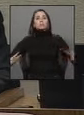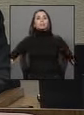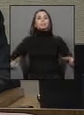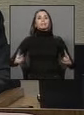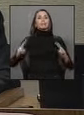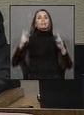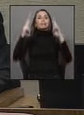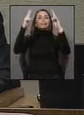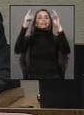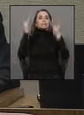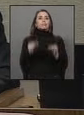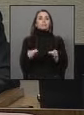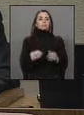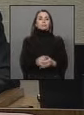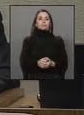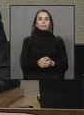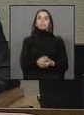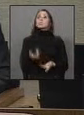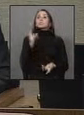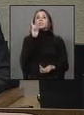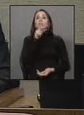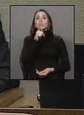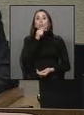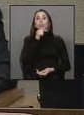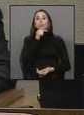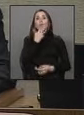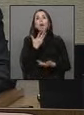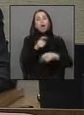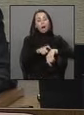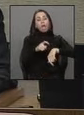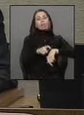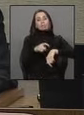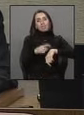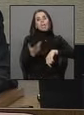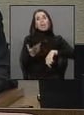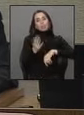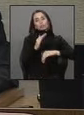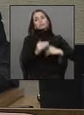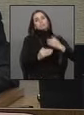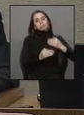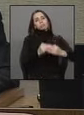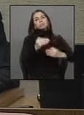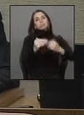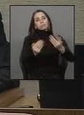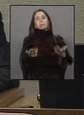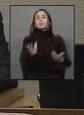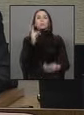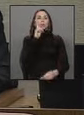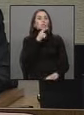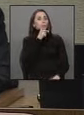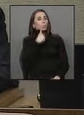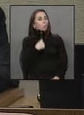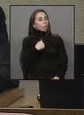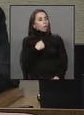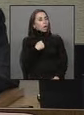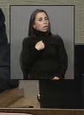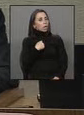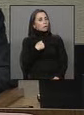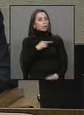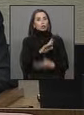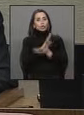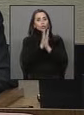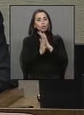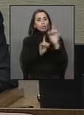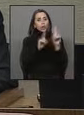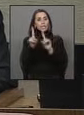obras vean la luz. Sin duda, hay ciertos tiempos que necesariamente se deben tomar, pero no me cabe duda tampoco que si todos